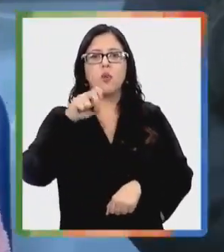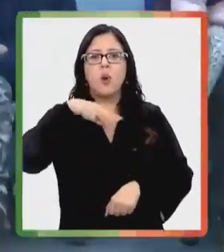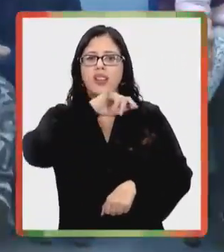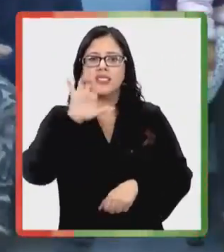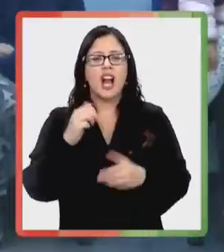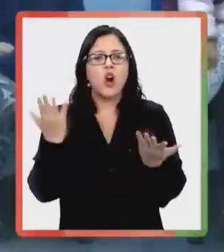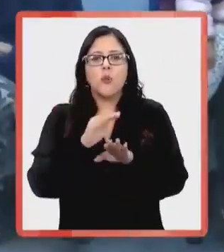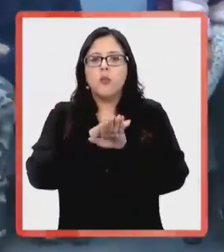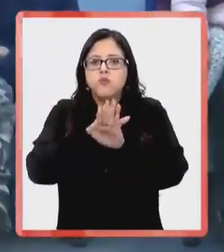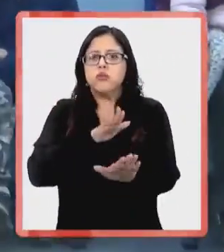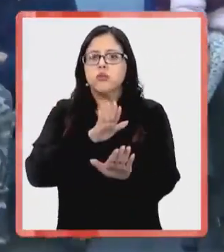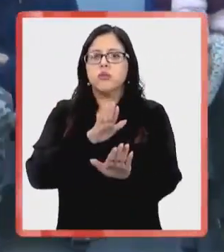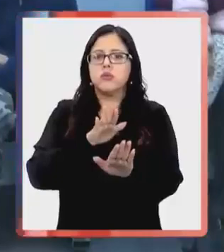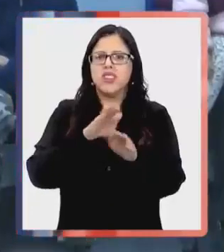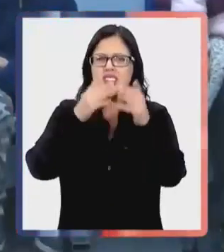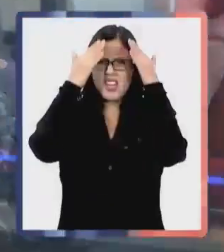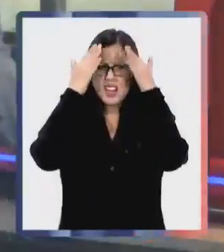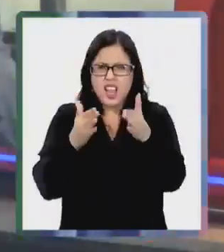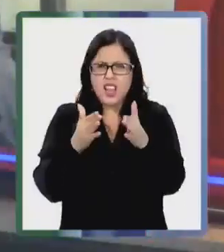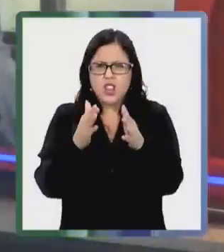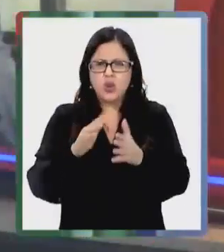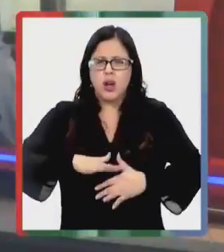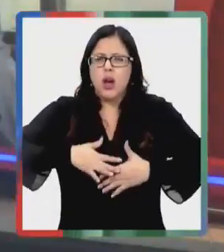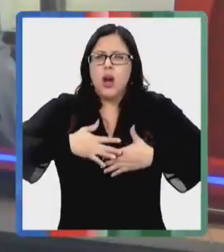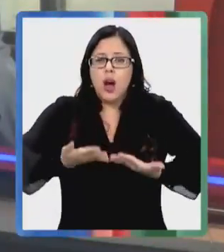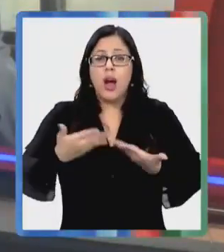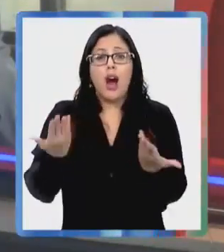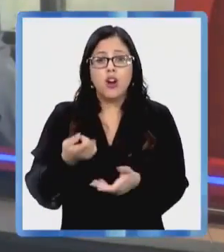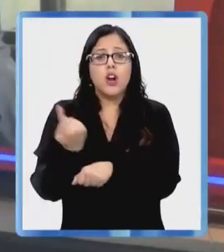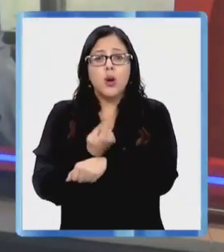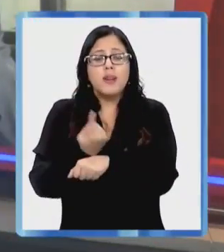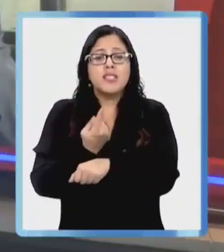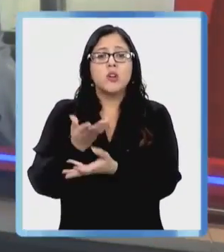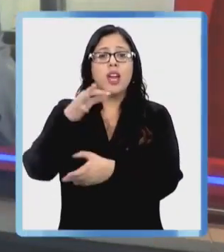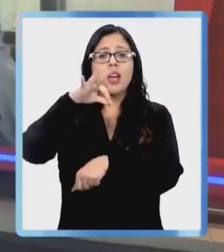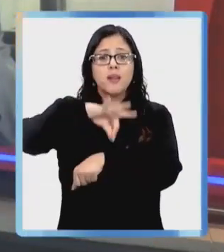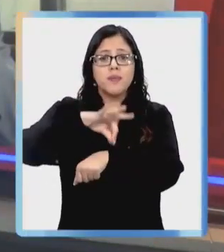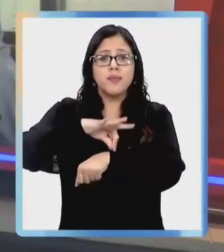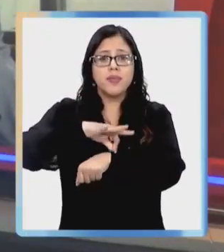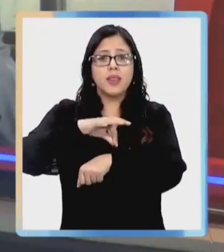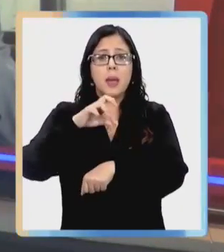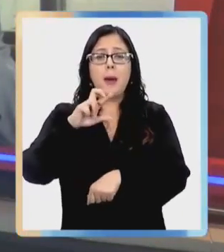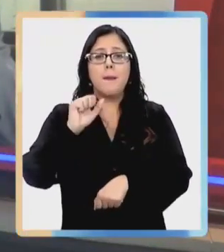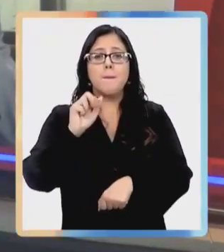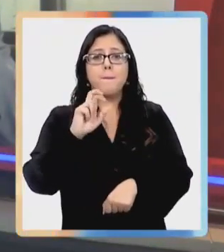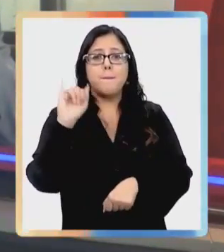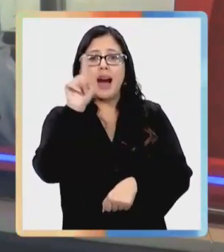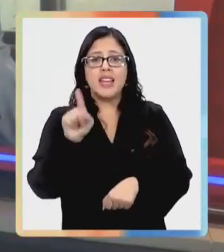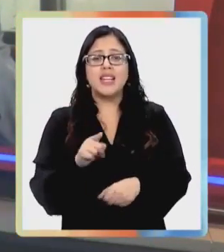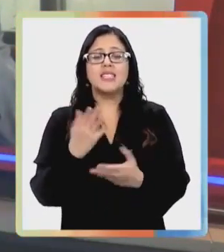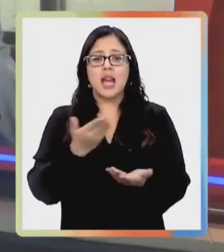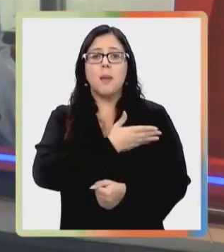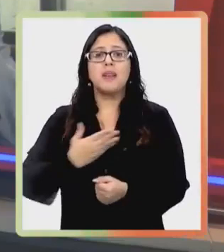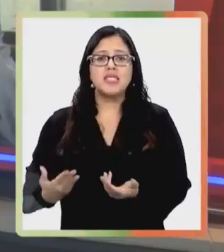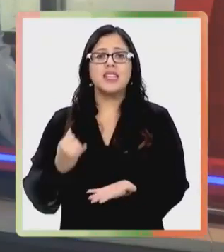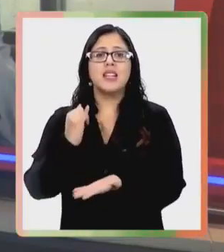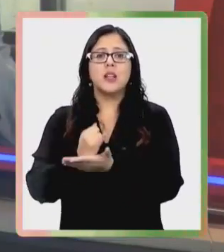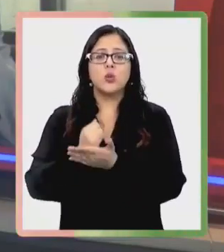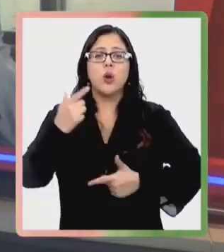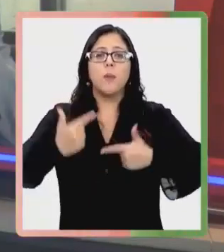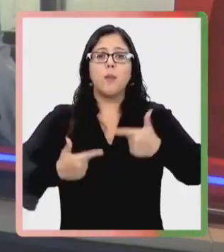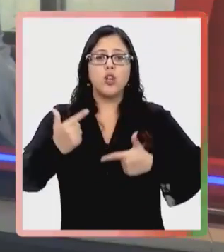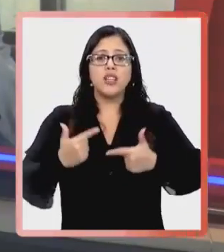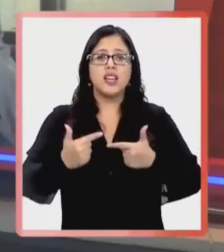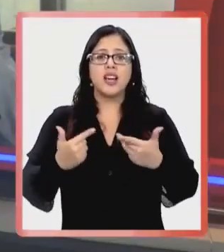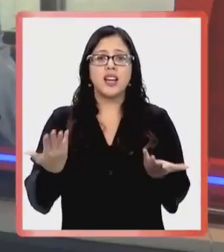qué síntomas estar atentos? Hoy conversamos con el doctor Enrique París, pediatra intensivista, presidente del Instituto de Políticas en Salud Pública